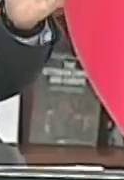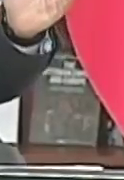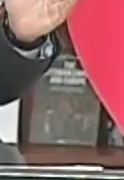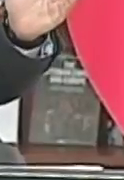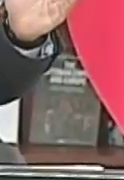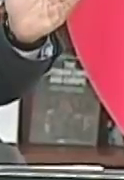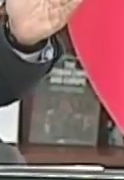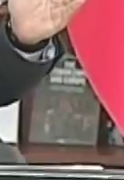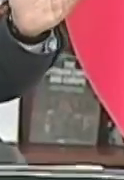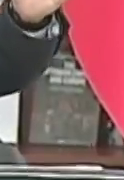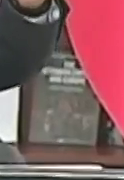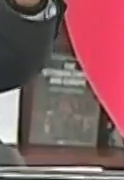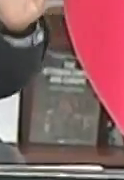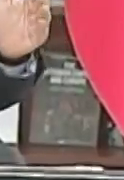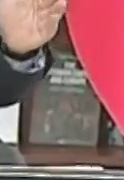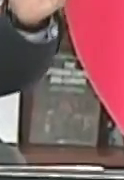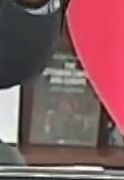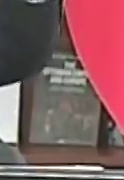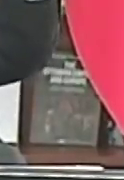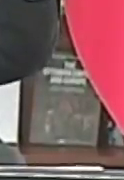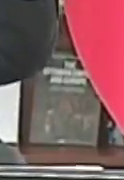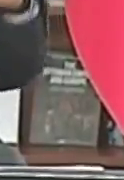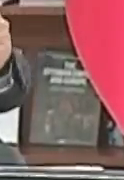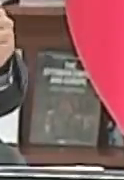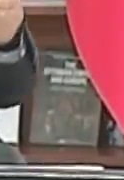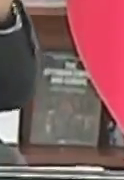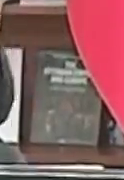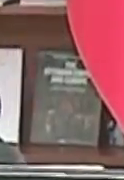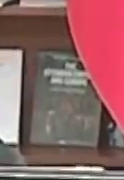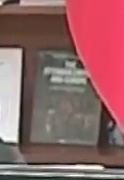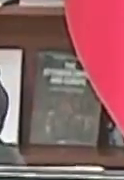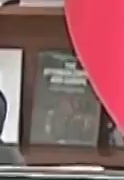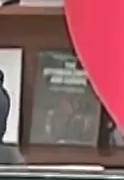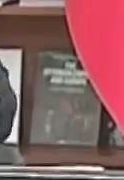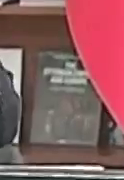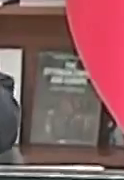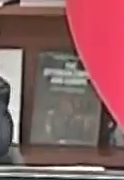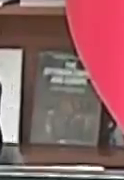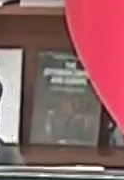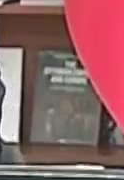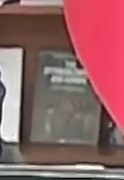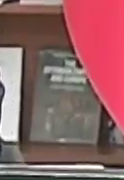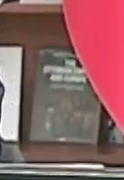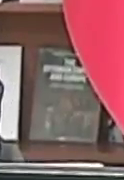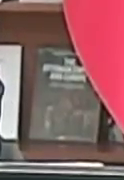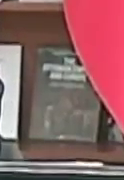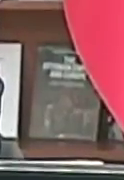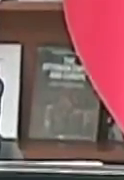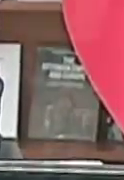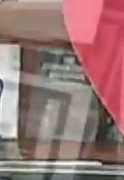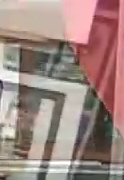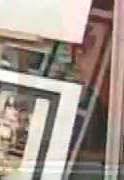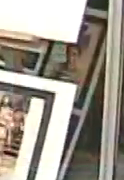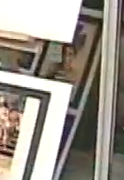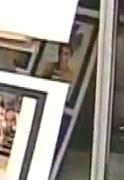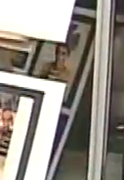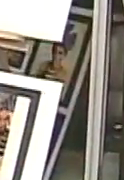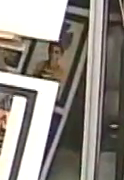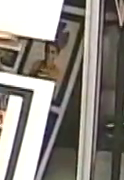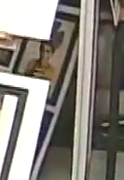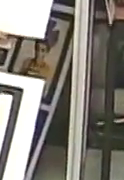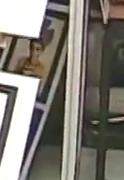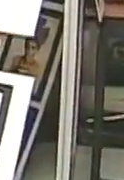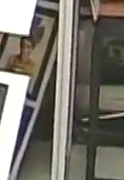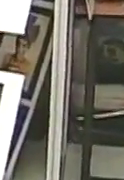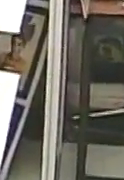Amarilla una exposición sobre las comunidades migrantes que Venezuela ha acogido a lo largo de su historia. Hoy, cuando